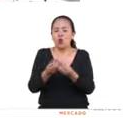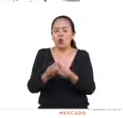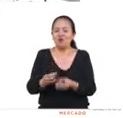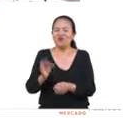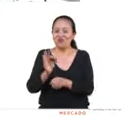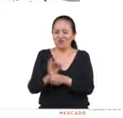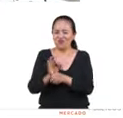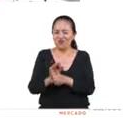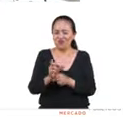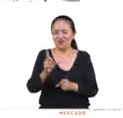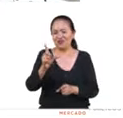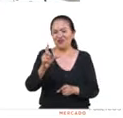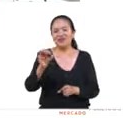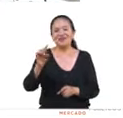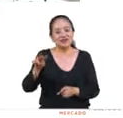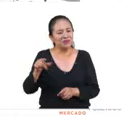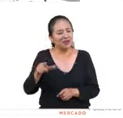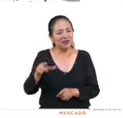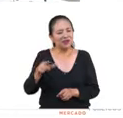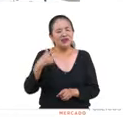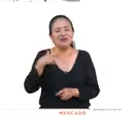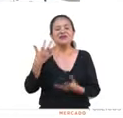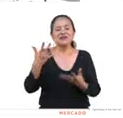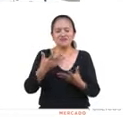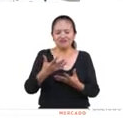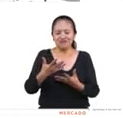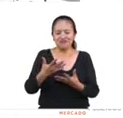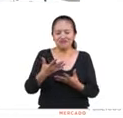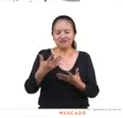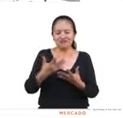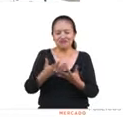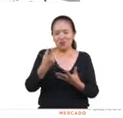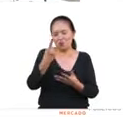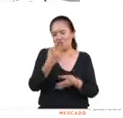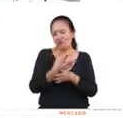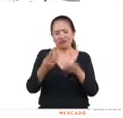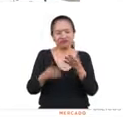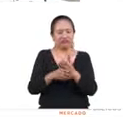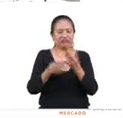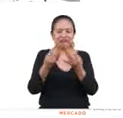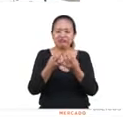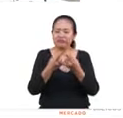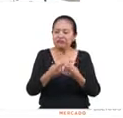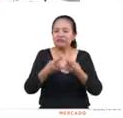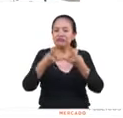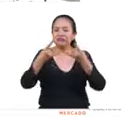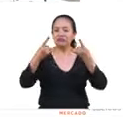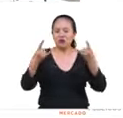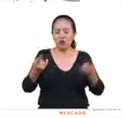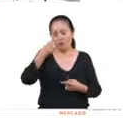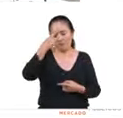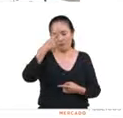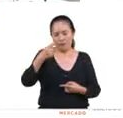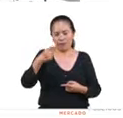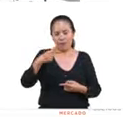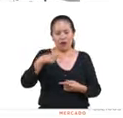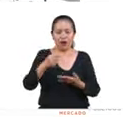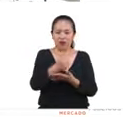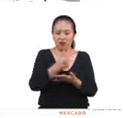con CFE, hicimos un ejercicio histórico para la Ciudad de México